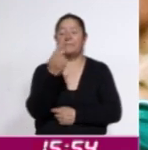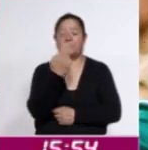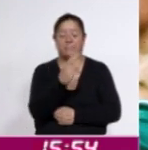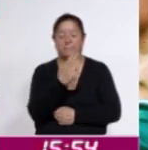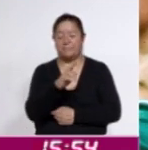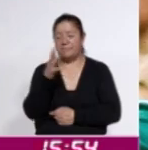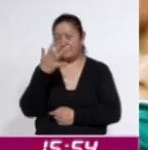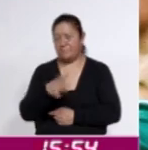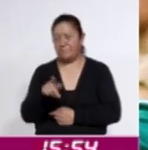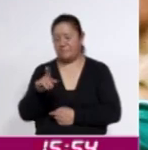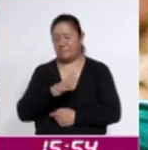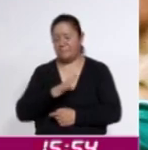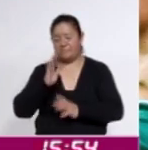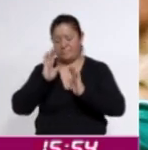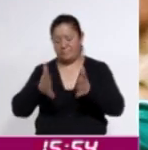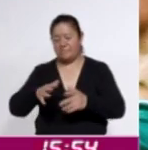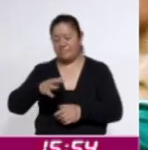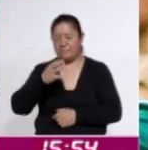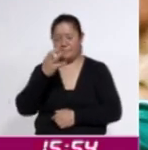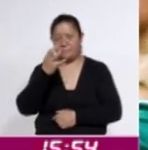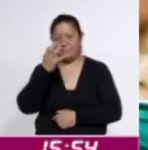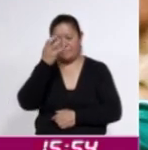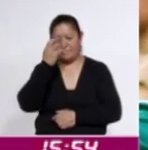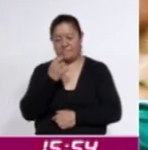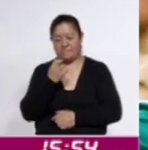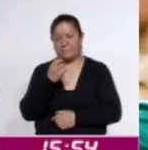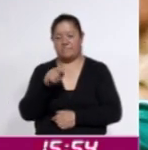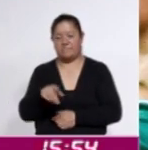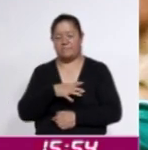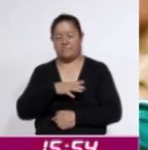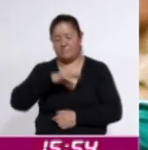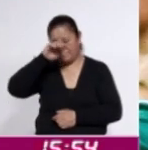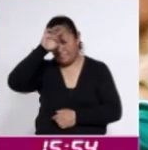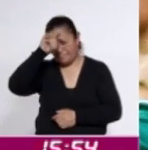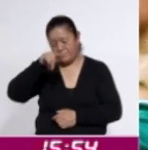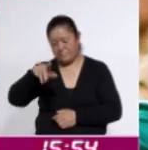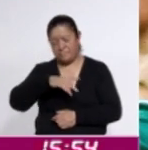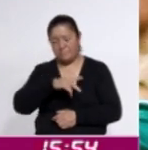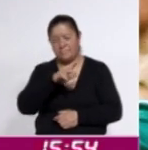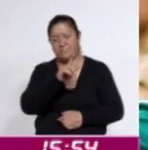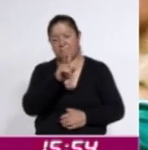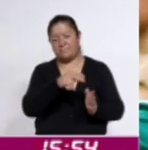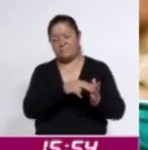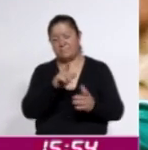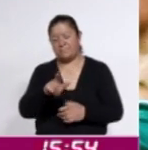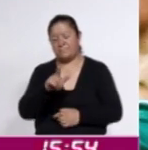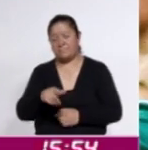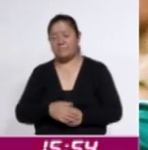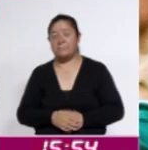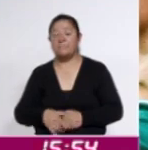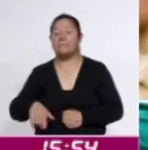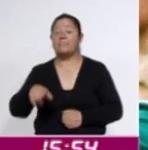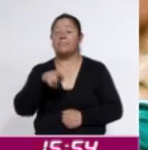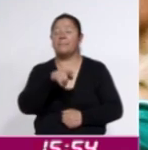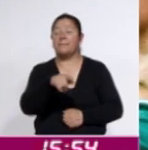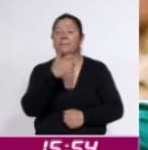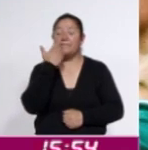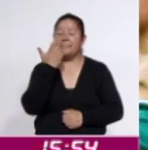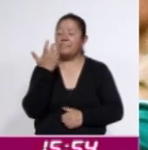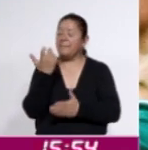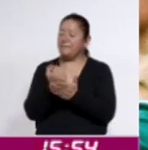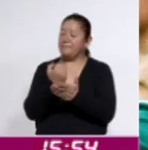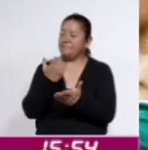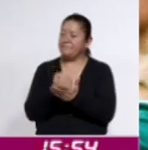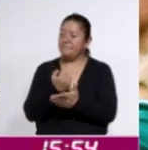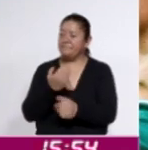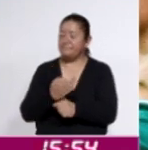Fiera ante Rayados de Monterrey en la jornada 17 del torneo Apertura 2024, encuentro en el cual los Esmeraldas buscarán su boleto a play-in. Por